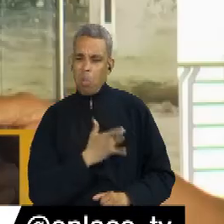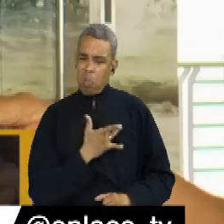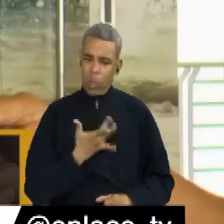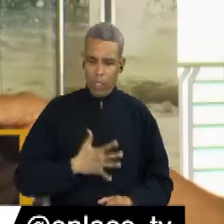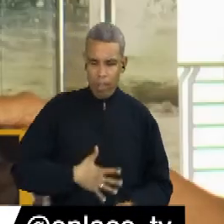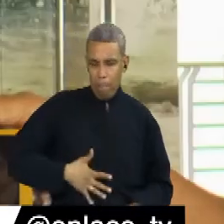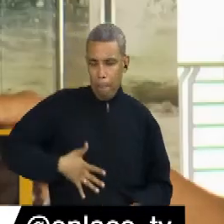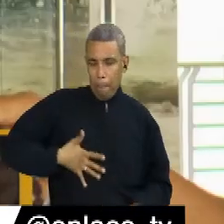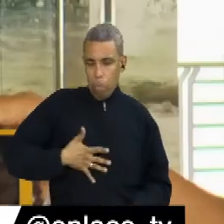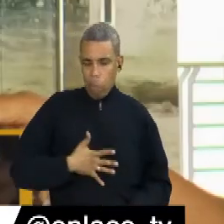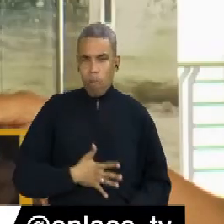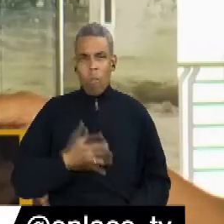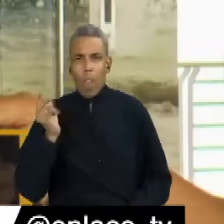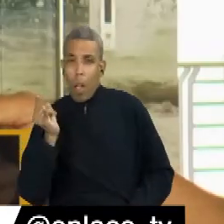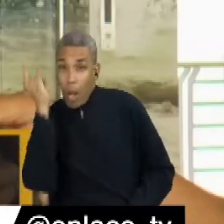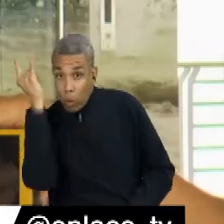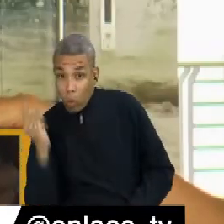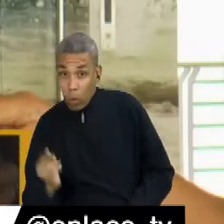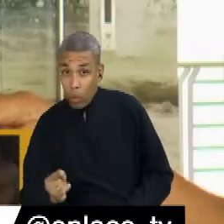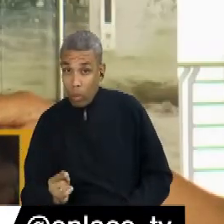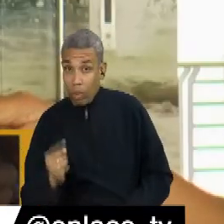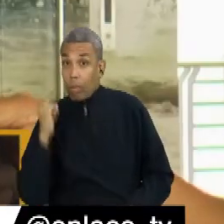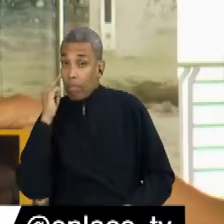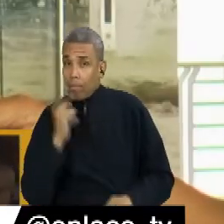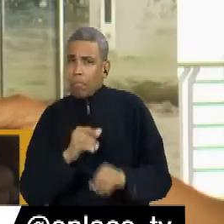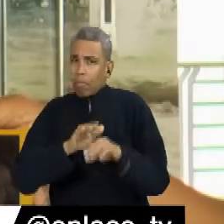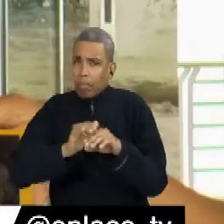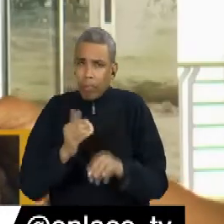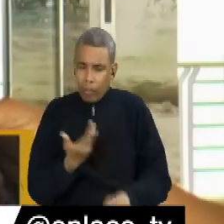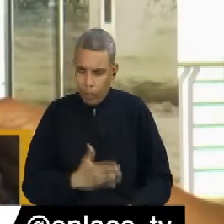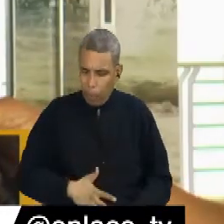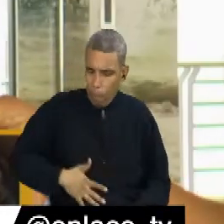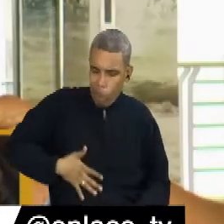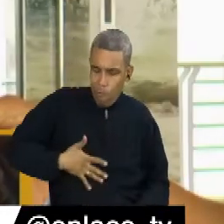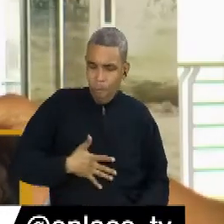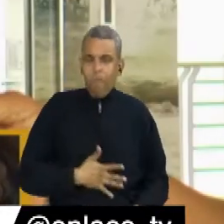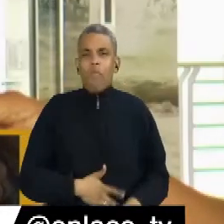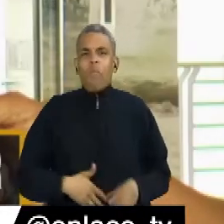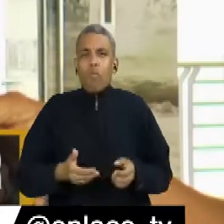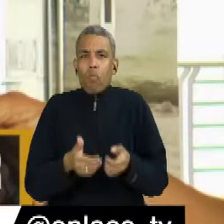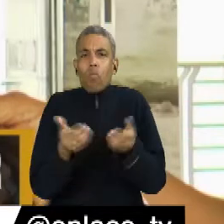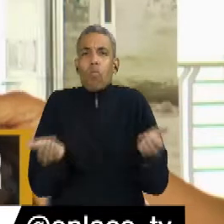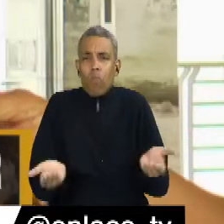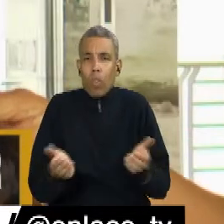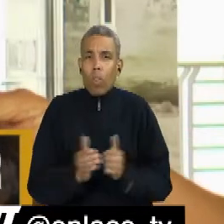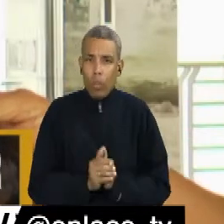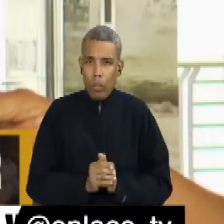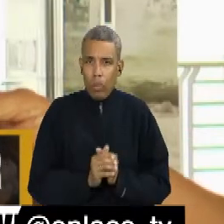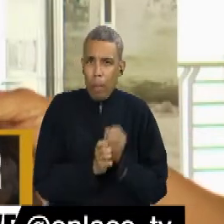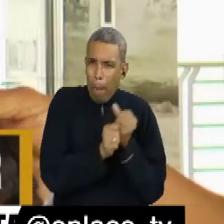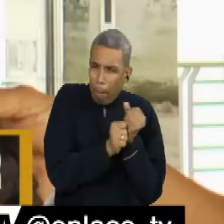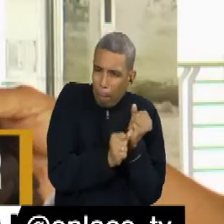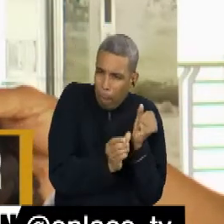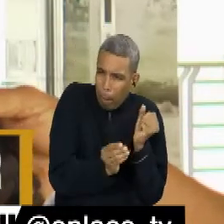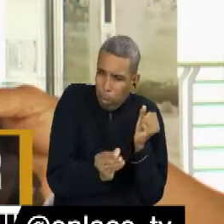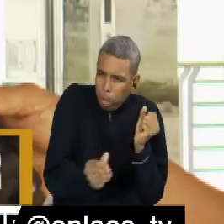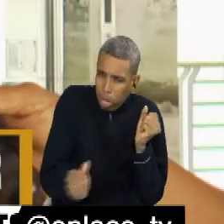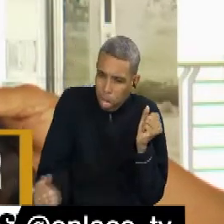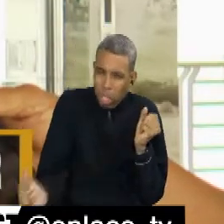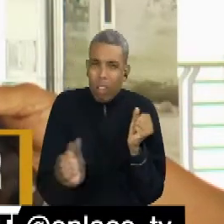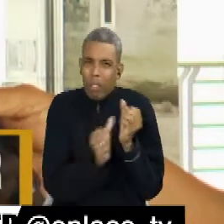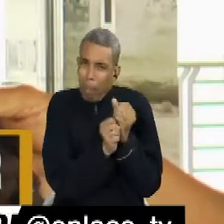aunque no tengan síntomas. Los síntomas que está generando este suplemento dietario es hemorragia conjuntival, hemorragia